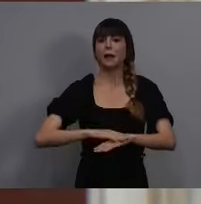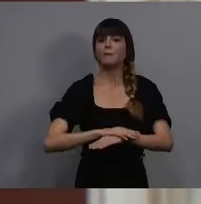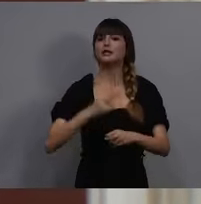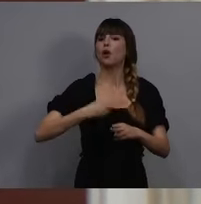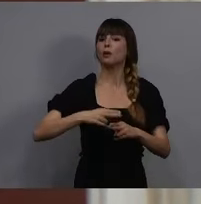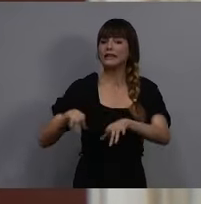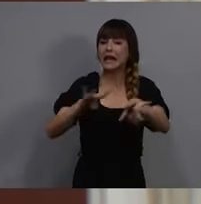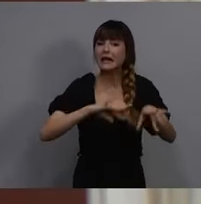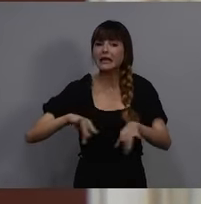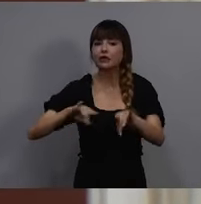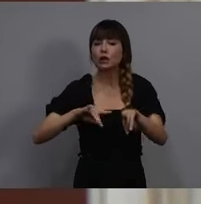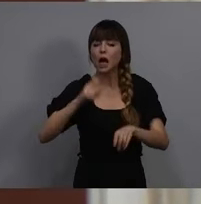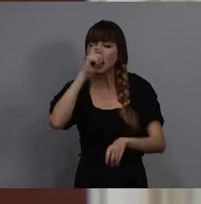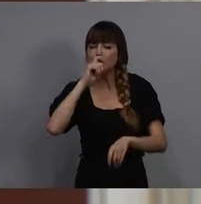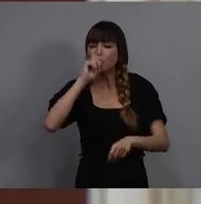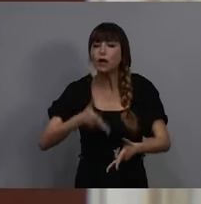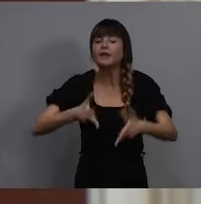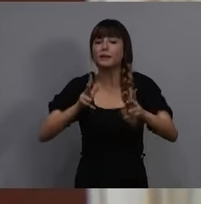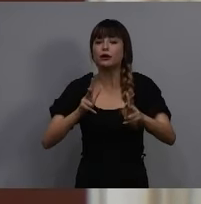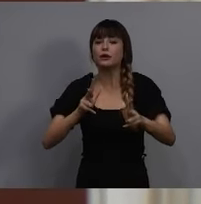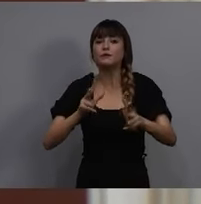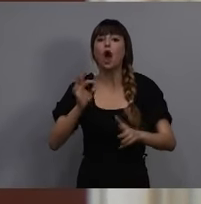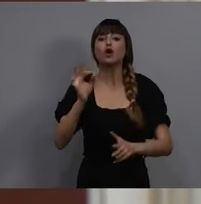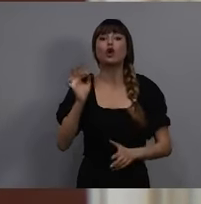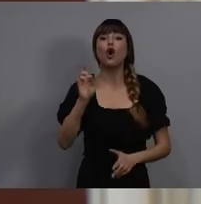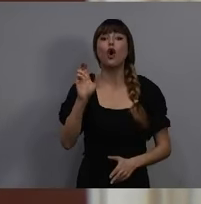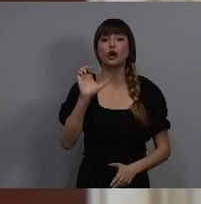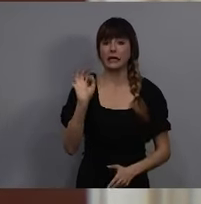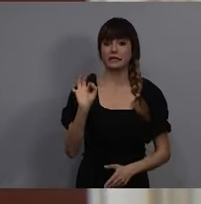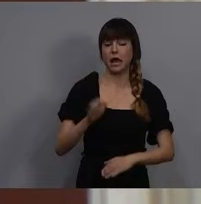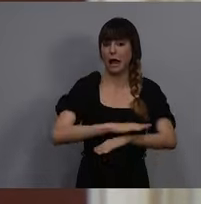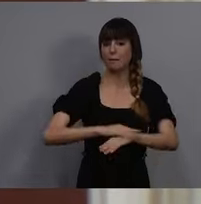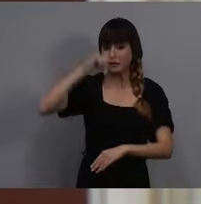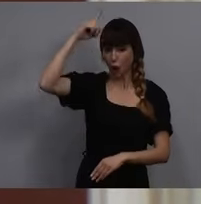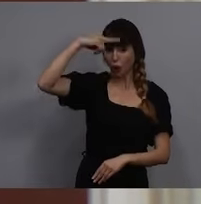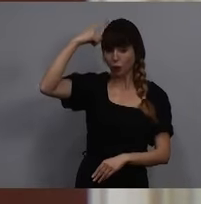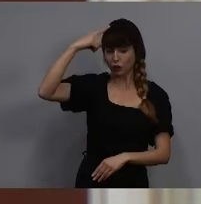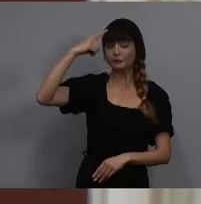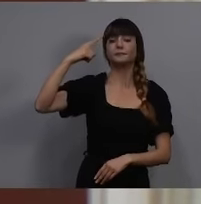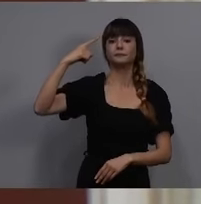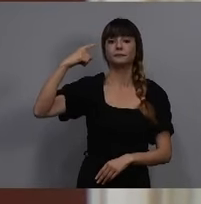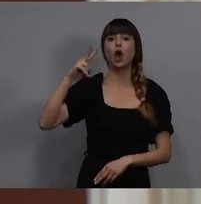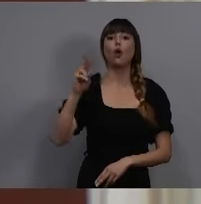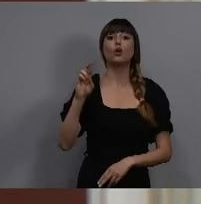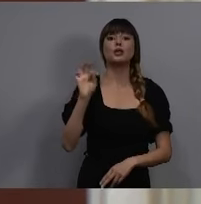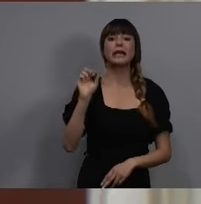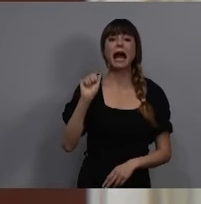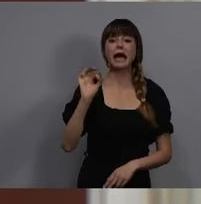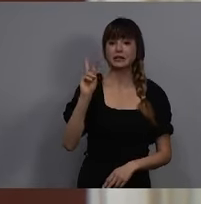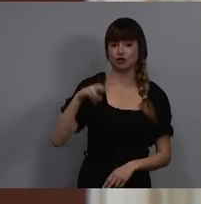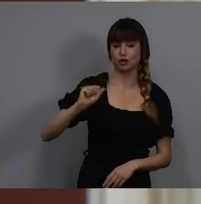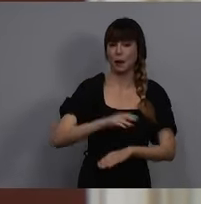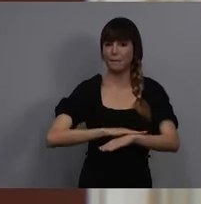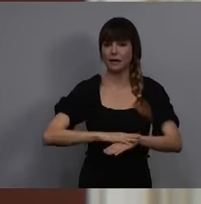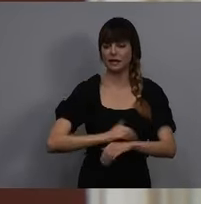territorial y memoria democrática vor Torres ministro de cultura Ernest urtasun ministra de